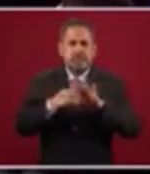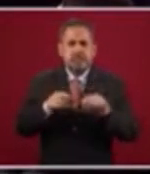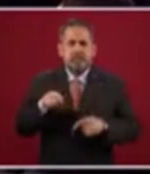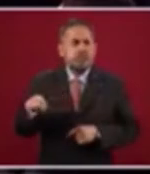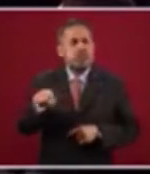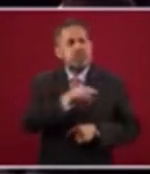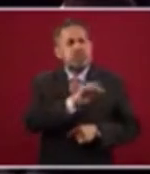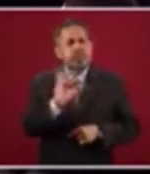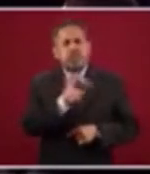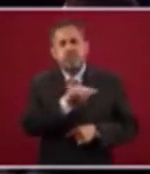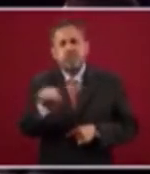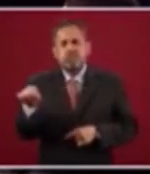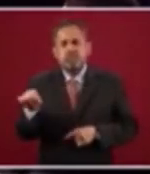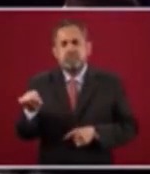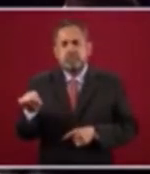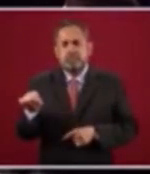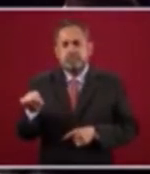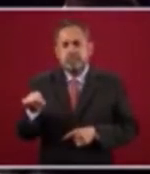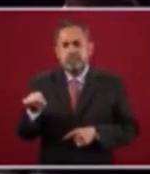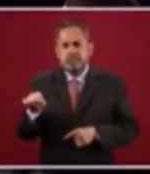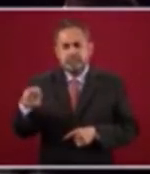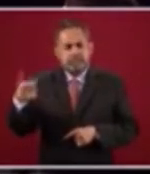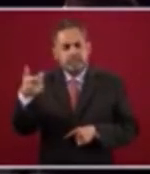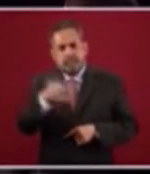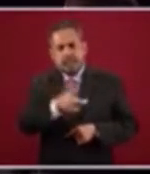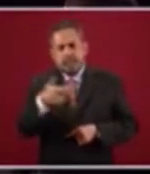mejor pues les pagan.